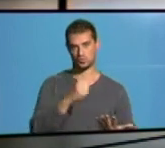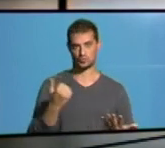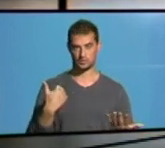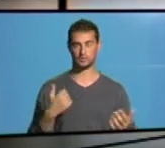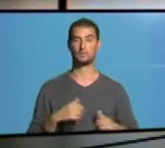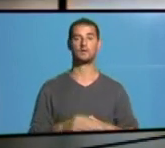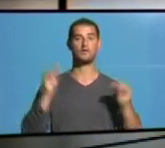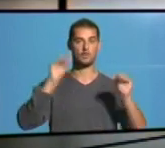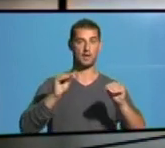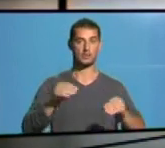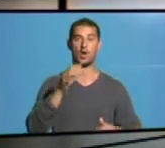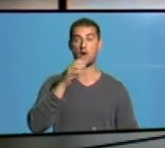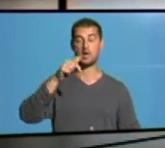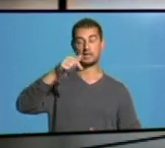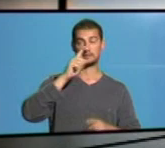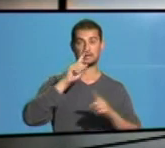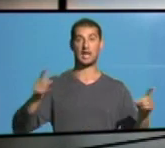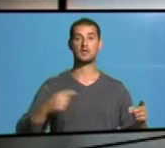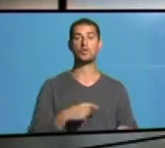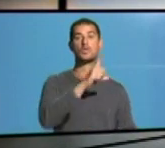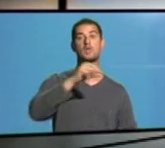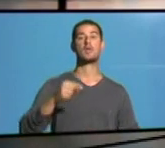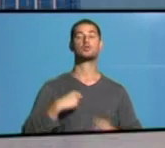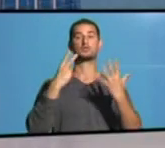con 175 xogadores.